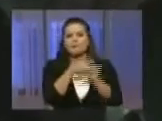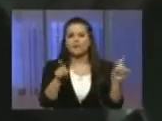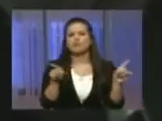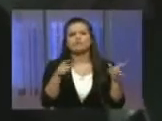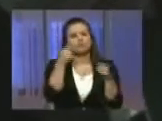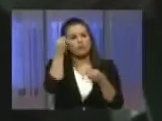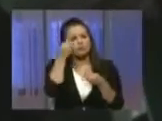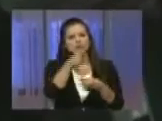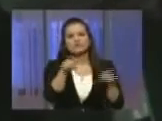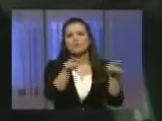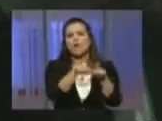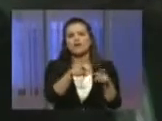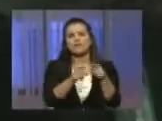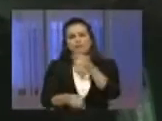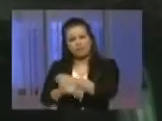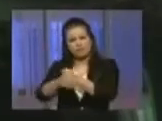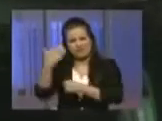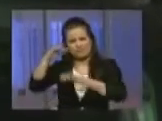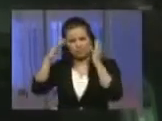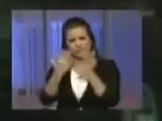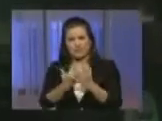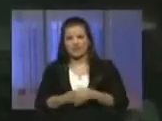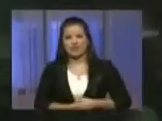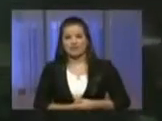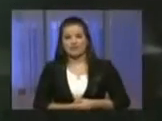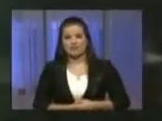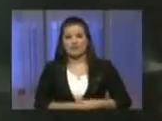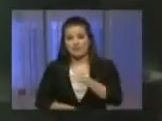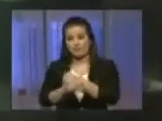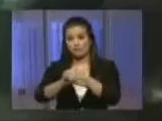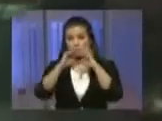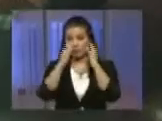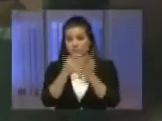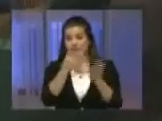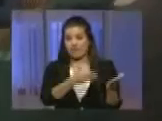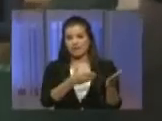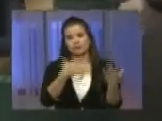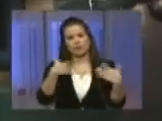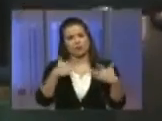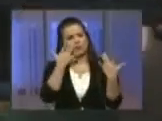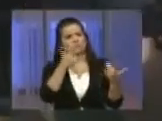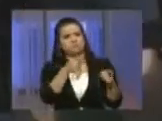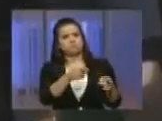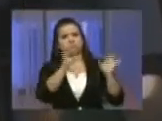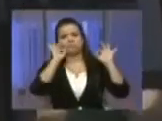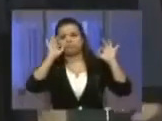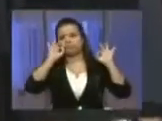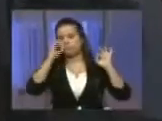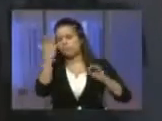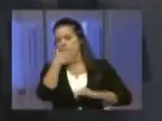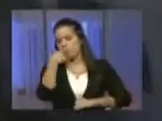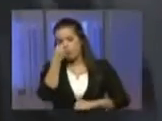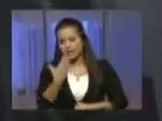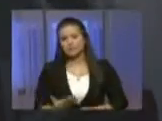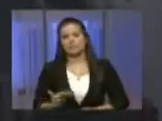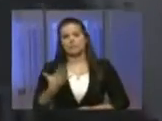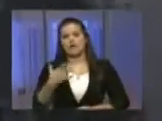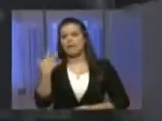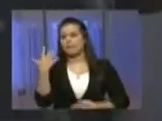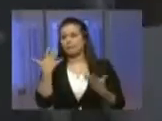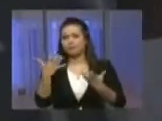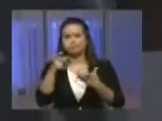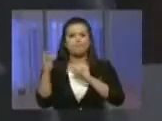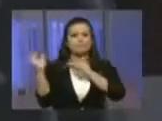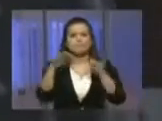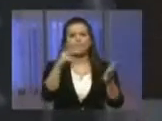unas olimpiadas realmente llenas de brillo no de participación de todas las